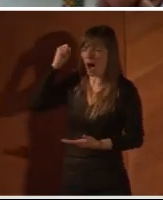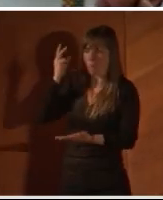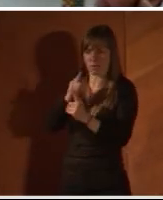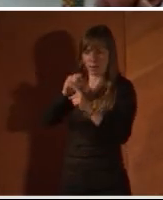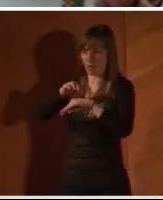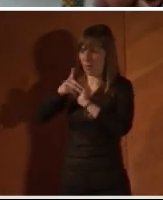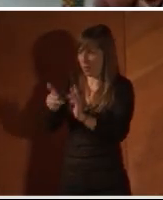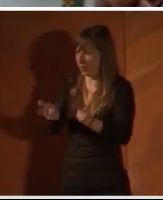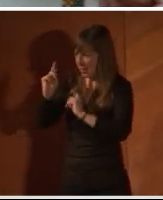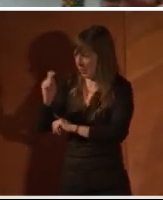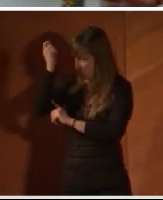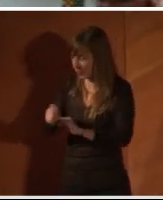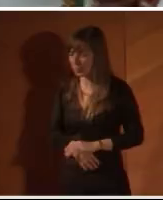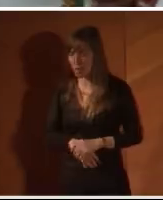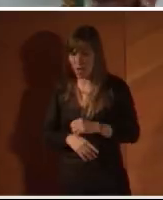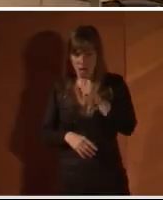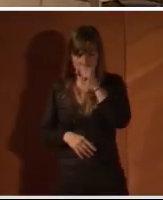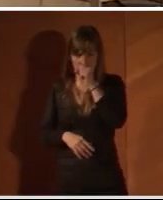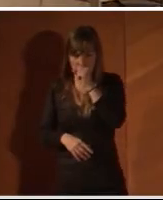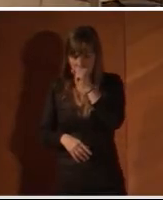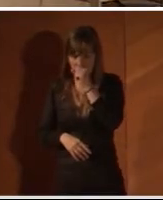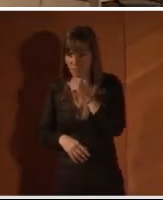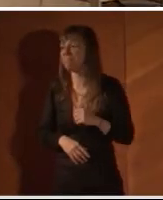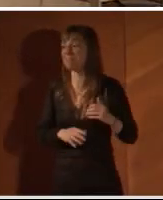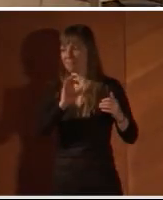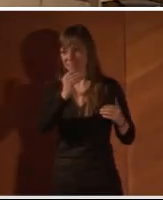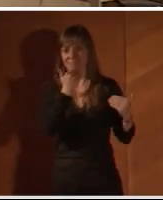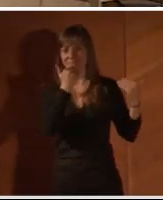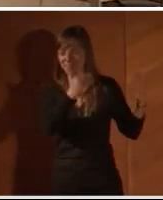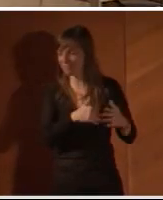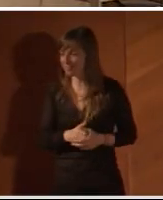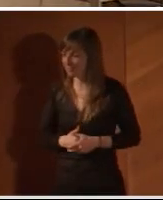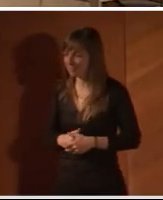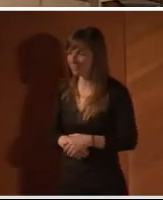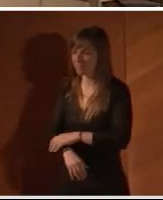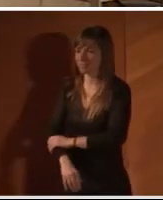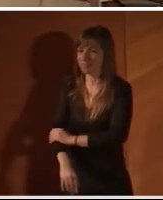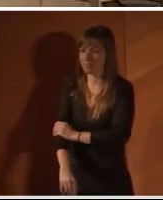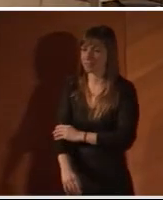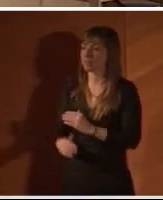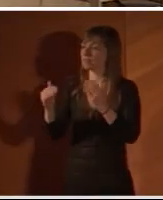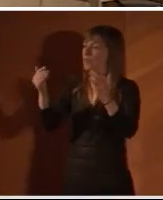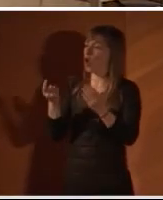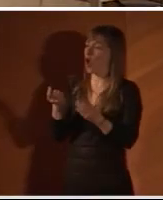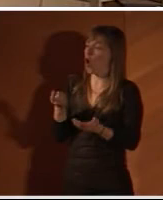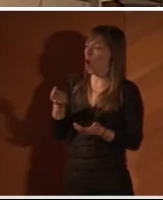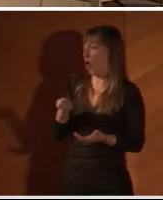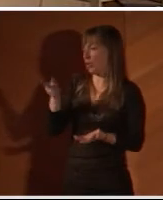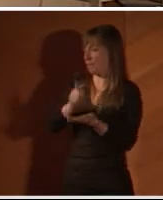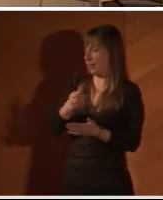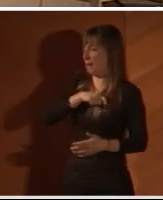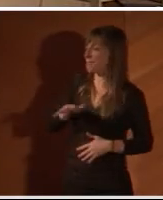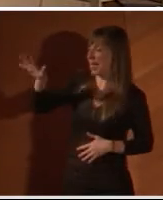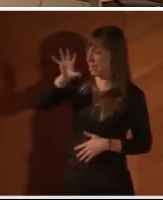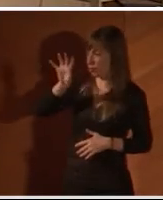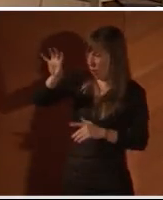democracia. Claro que sí, Gran Canaria. Un abrazo. Volvemos a la península. Desde el Ayuntamiento de